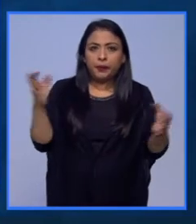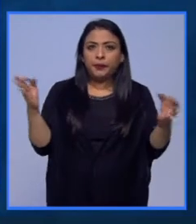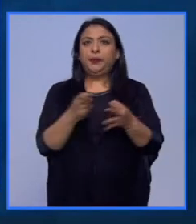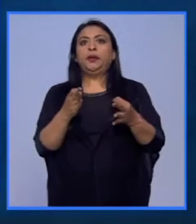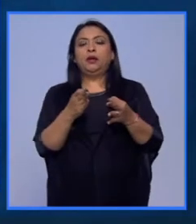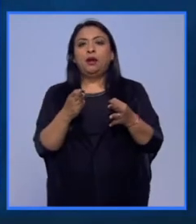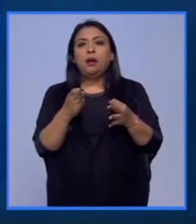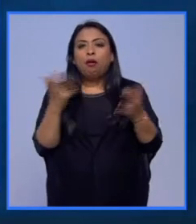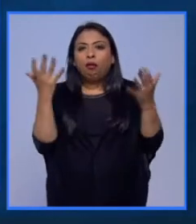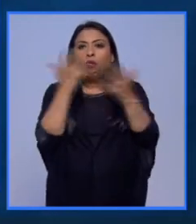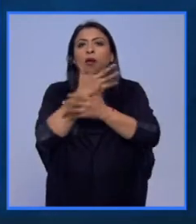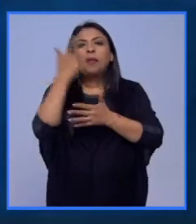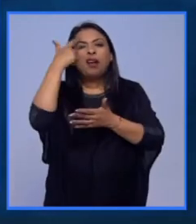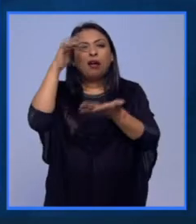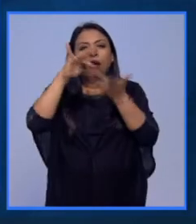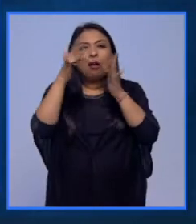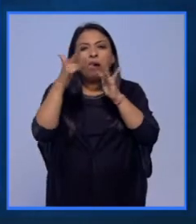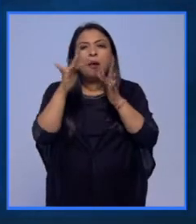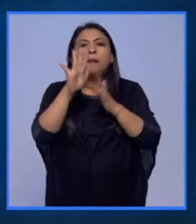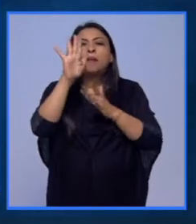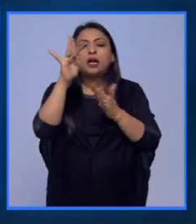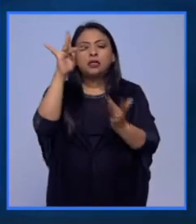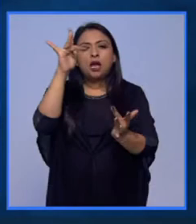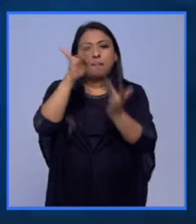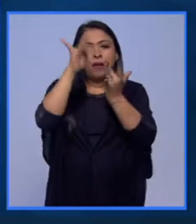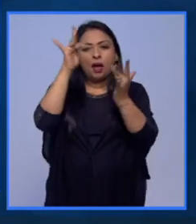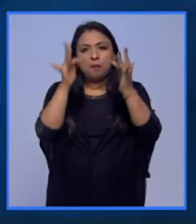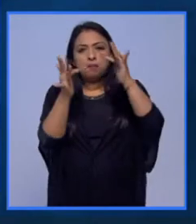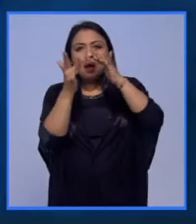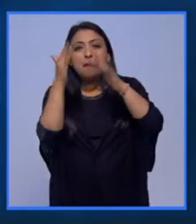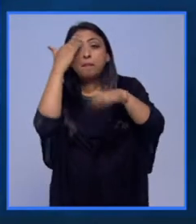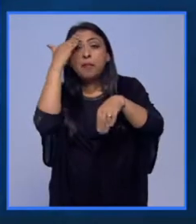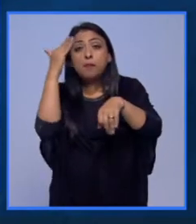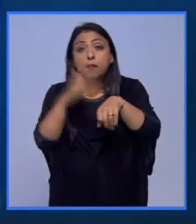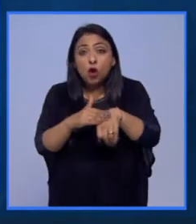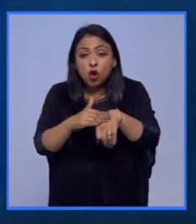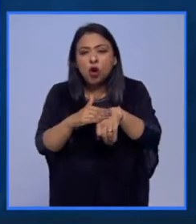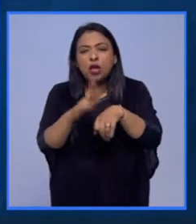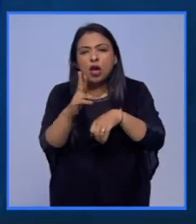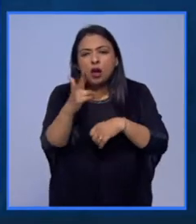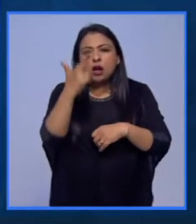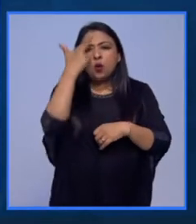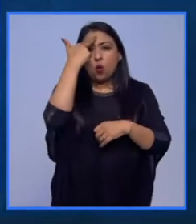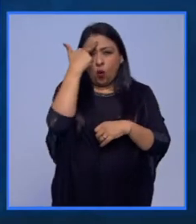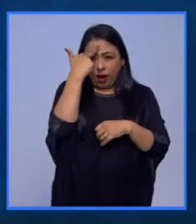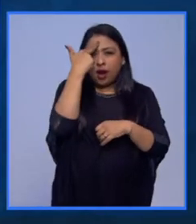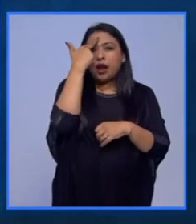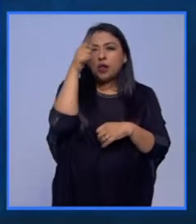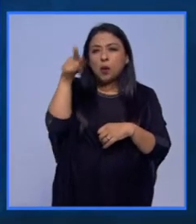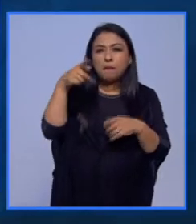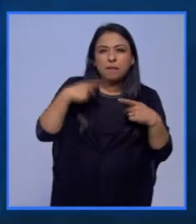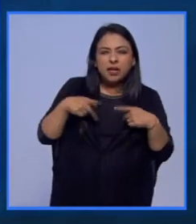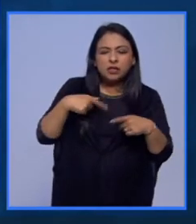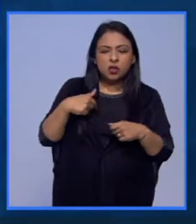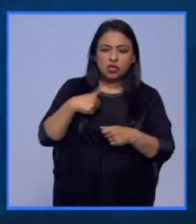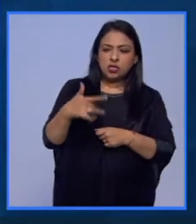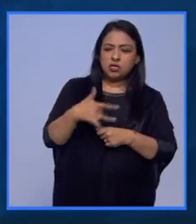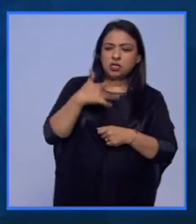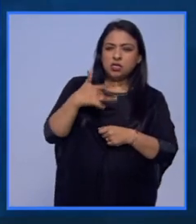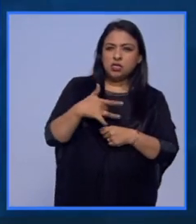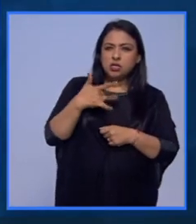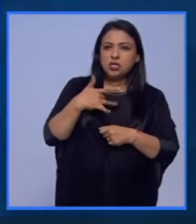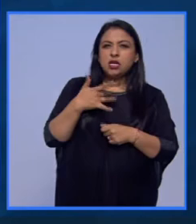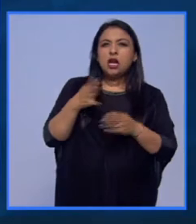que nuestras neuronas comienzan a tener ciertas conexiones con la memoria, con el recuerdo, con lo que esa persona te generaba, ¿no?